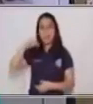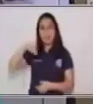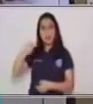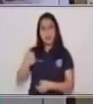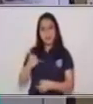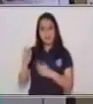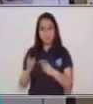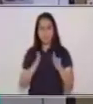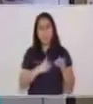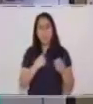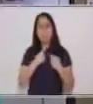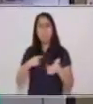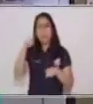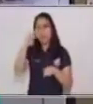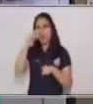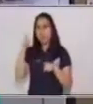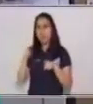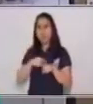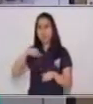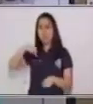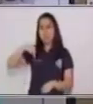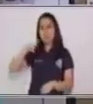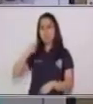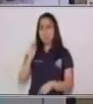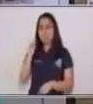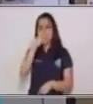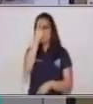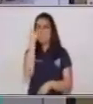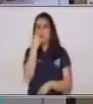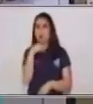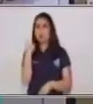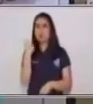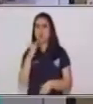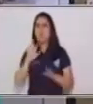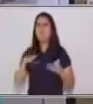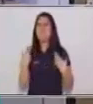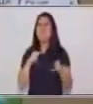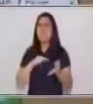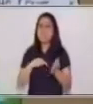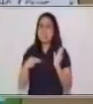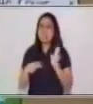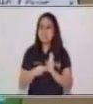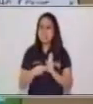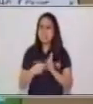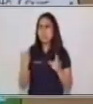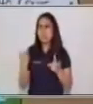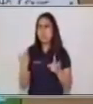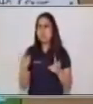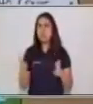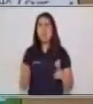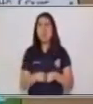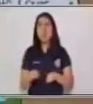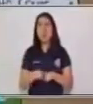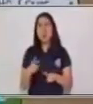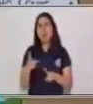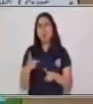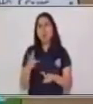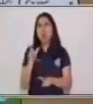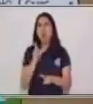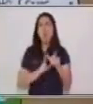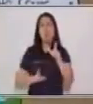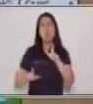nosotros manejamos para escribir un texto. Pero también es válido que haya poesía tipo